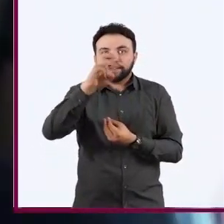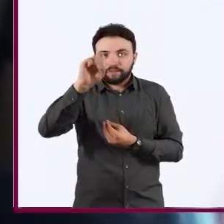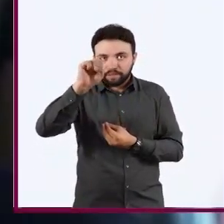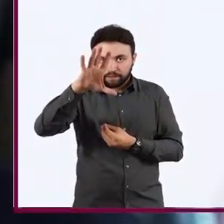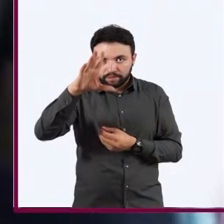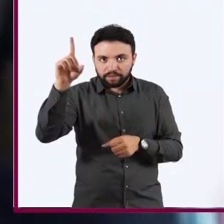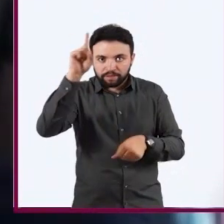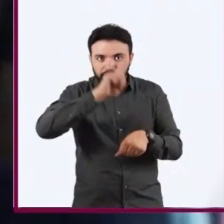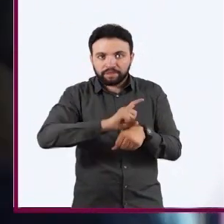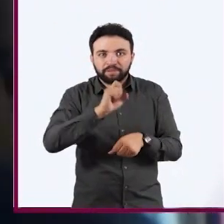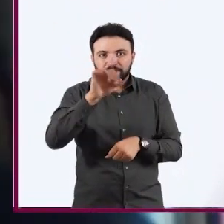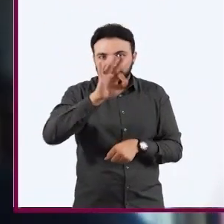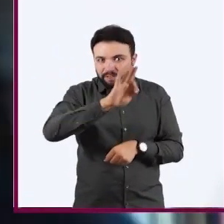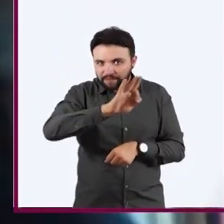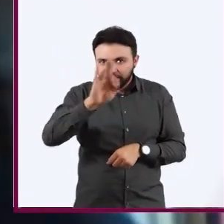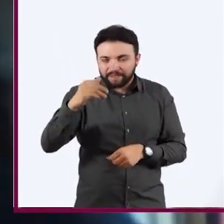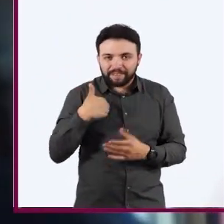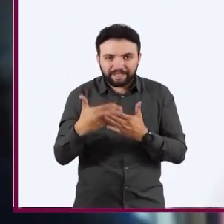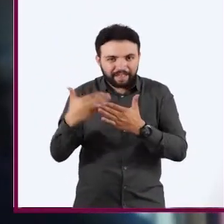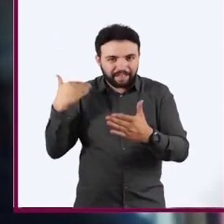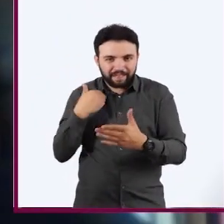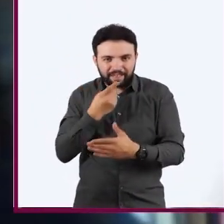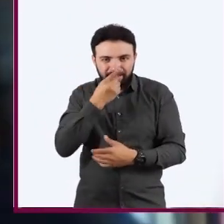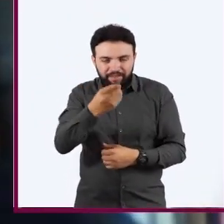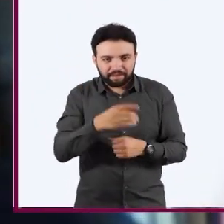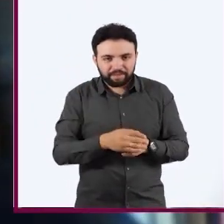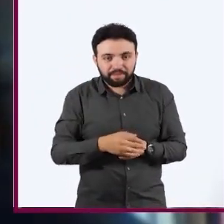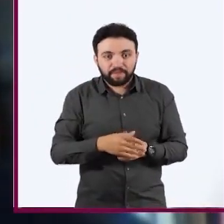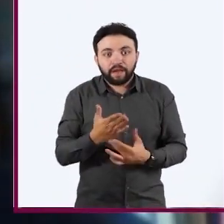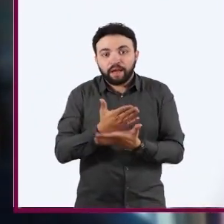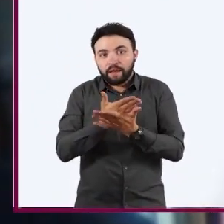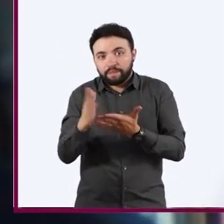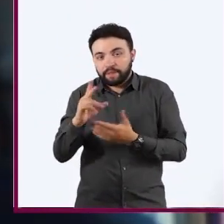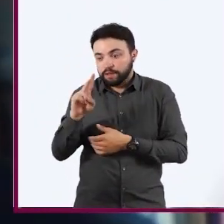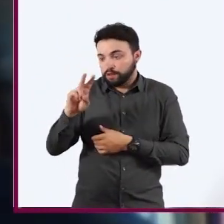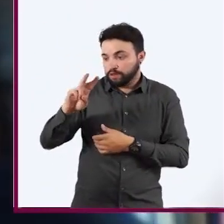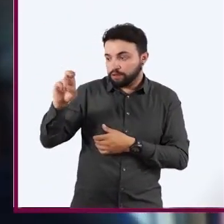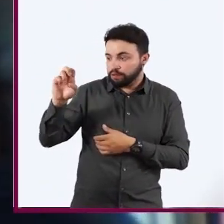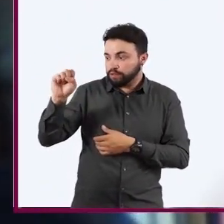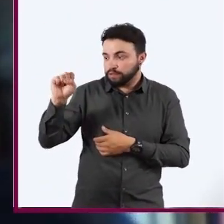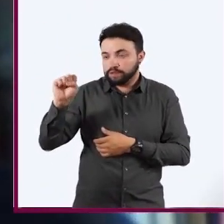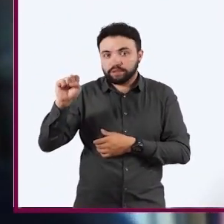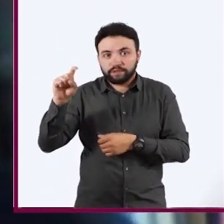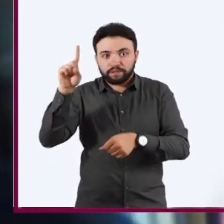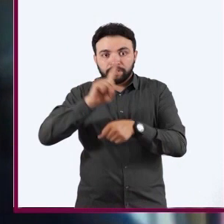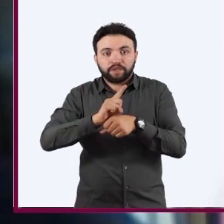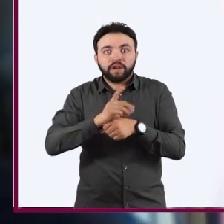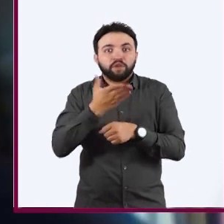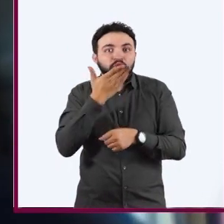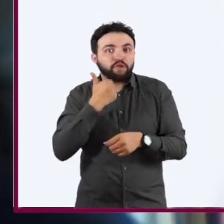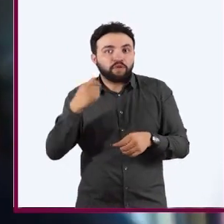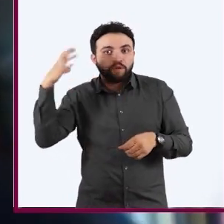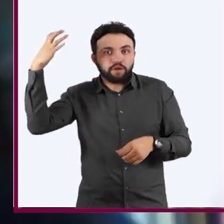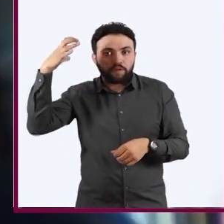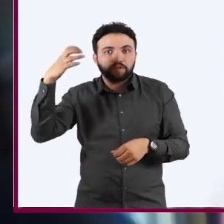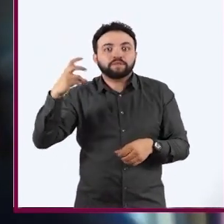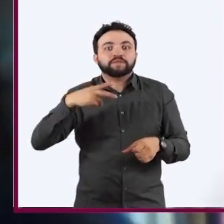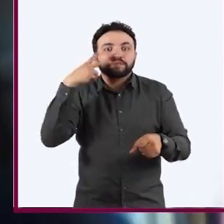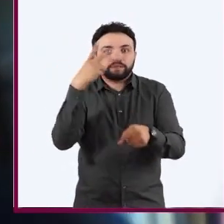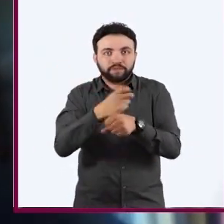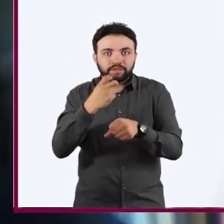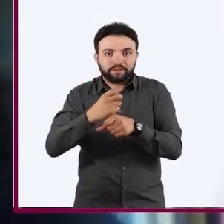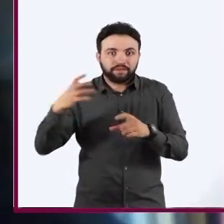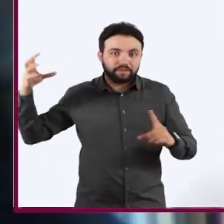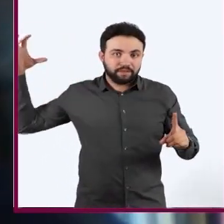de la primera cuenta calendárica que mencionamos al principio. Además de que los 260 días que no entraba el sol nos indican